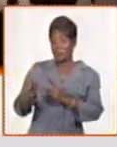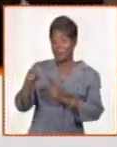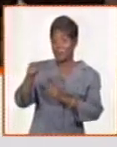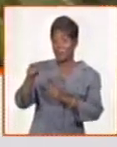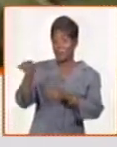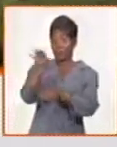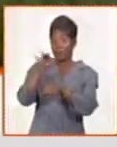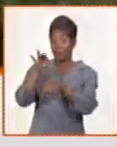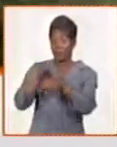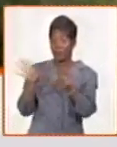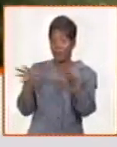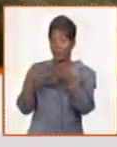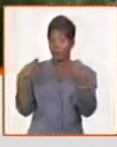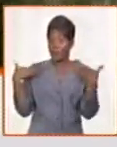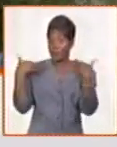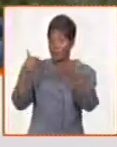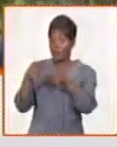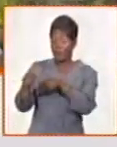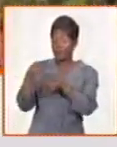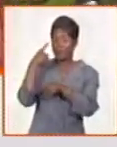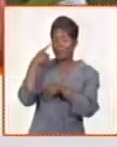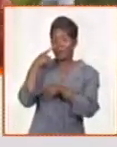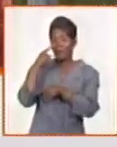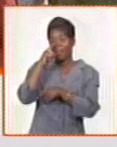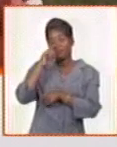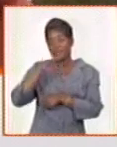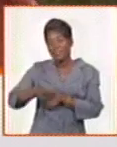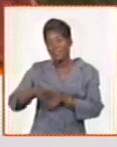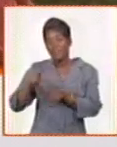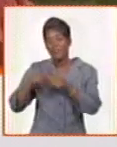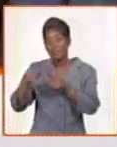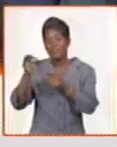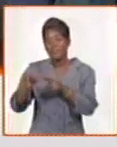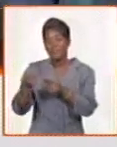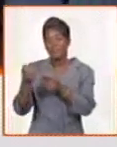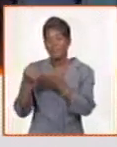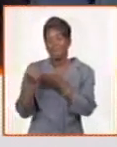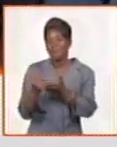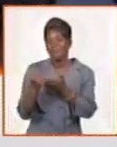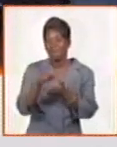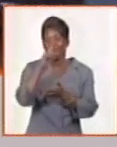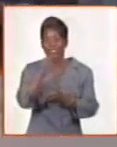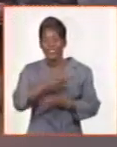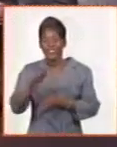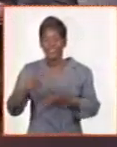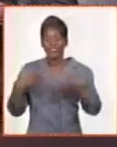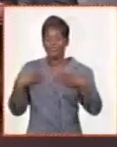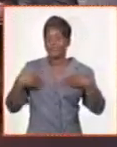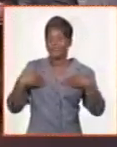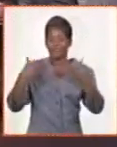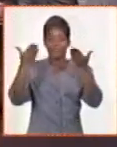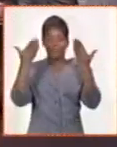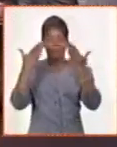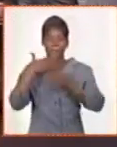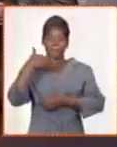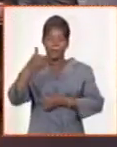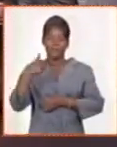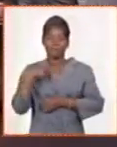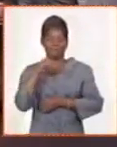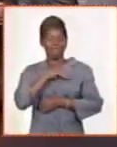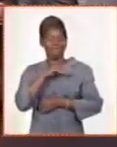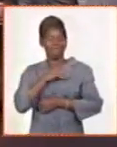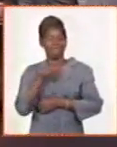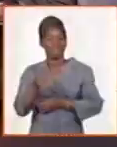es un niño, mira la vida desde esa perspectiva, esa ingenuidad, esa bonanza. Y eso por supuesto lo lleva a su